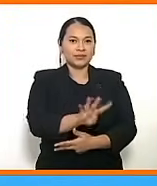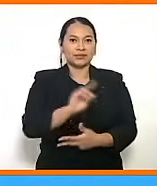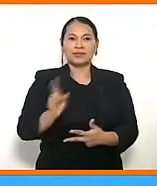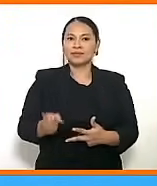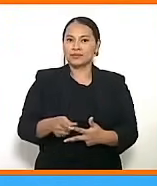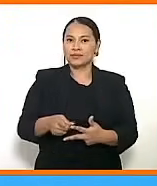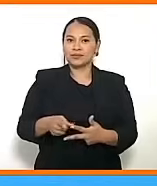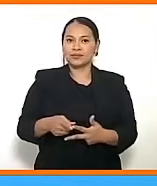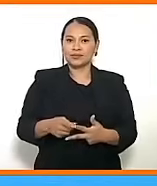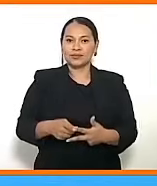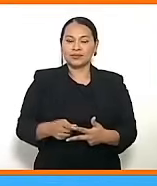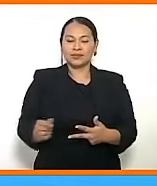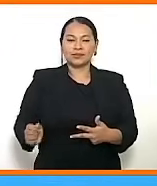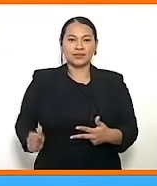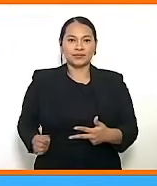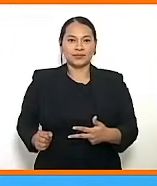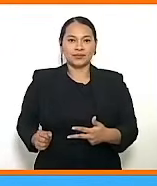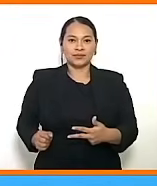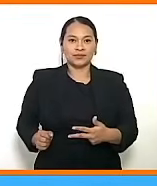número